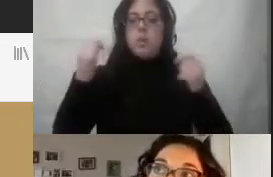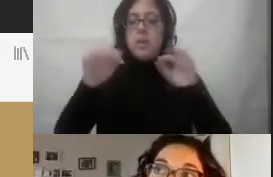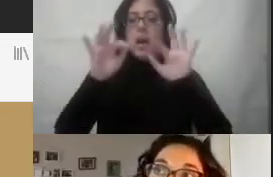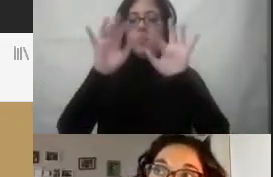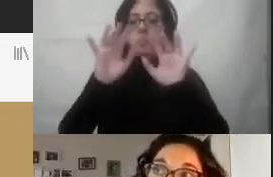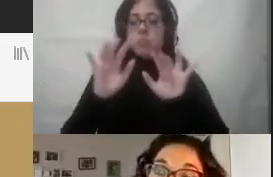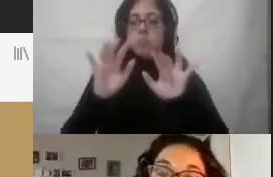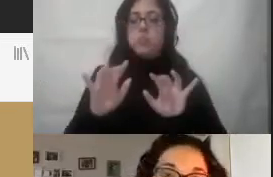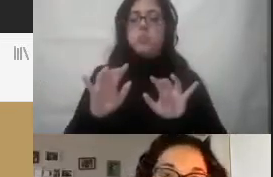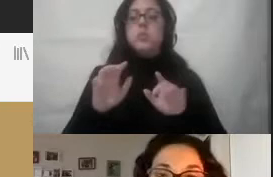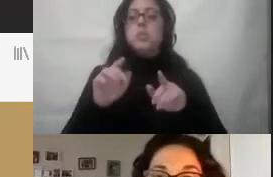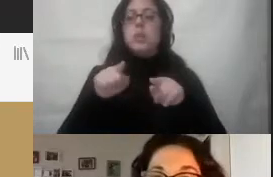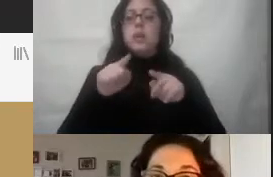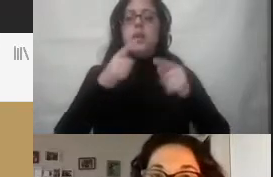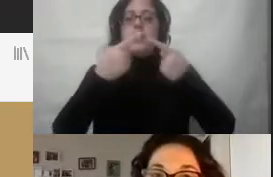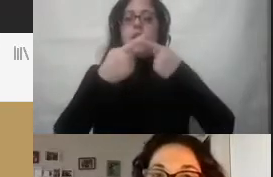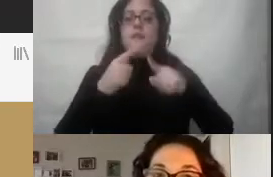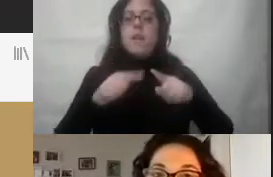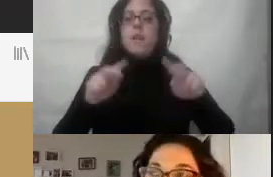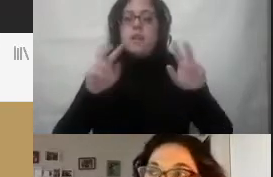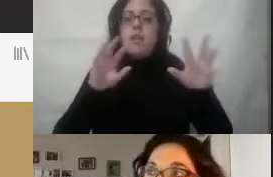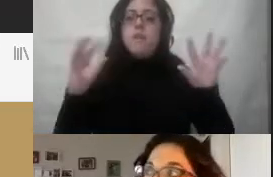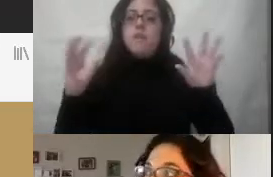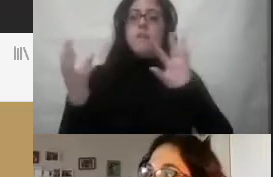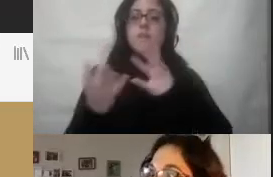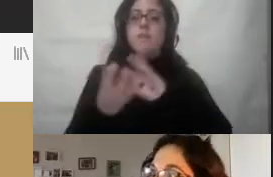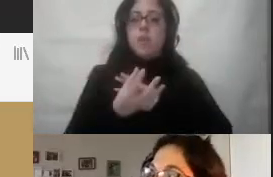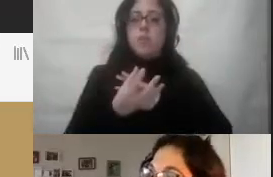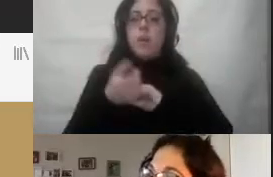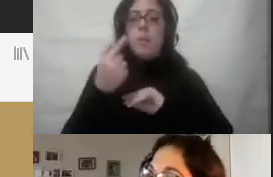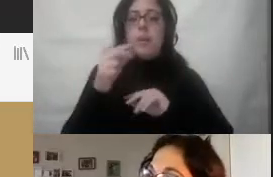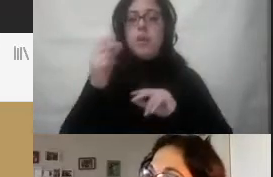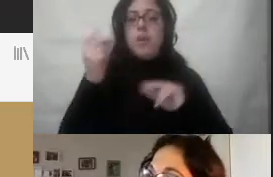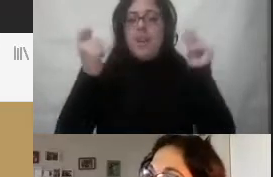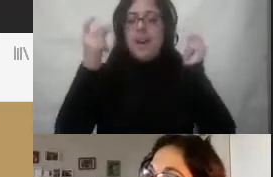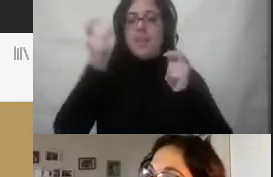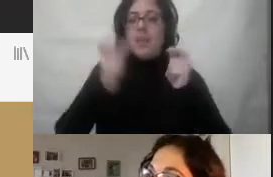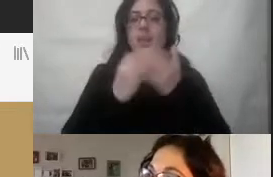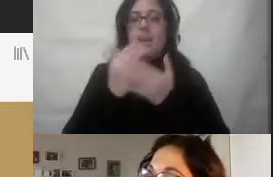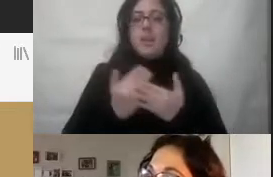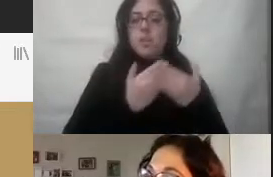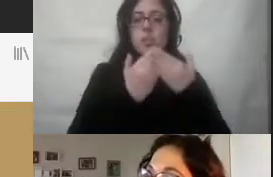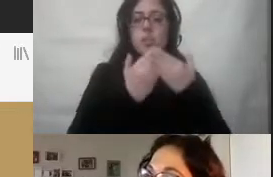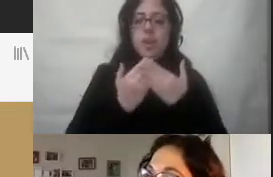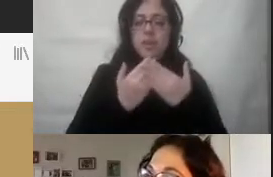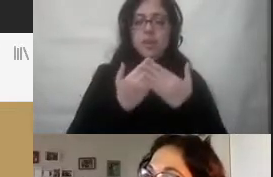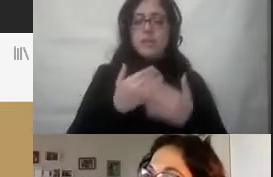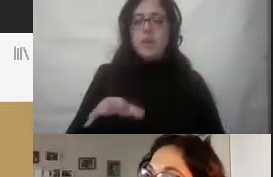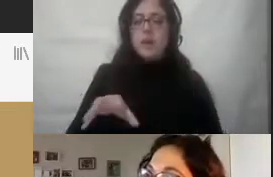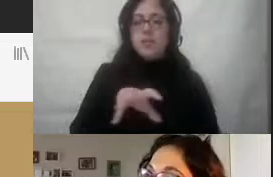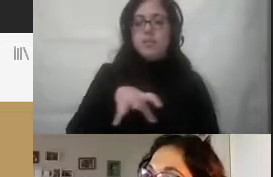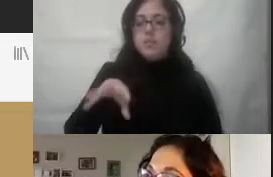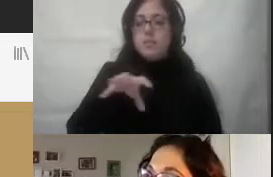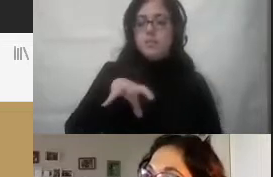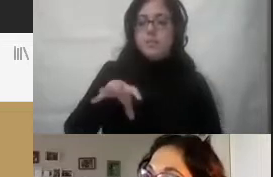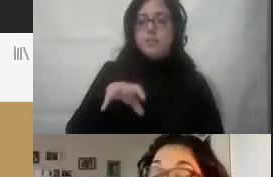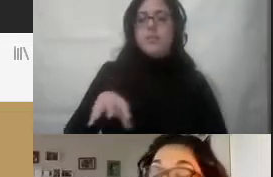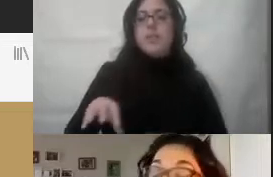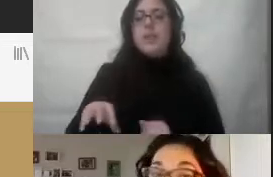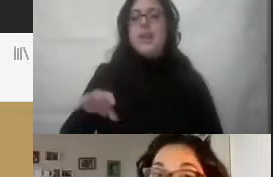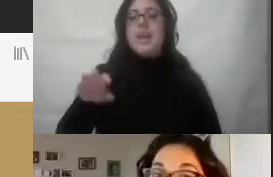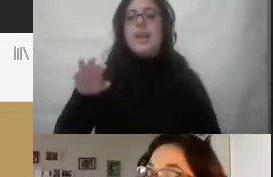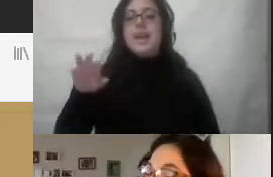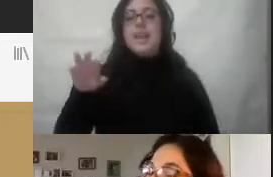entonces y hay distintas formas con fondos, ¿verdad? Pero la gracia es que los estudiantes se ponen en la pantalla, en la mano izquierda,